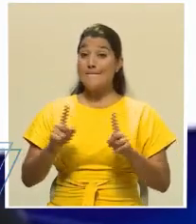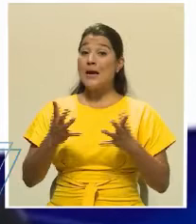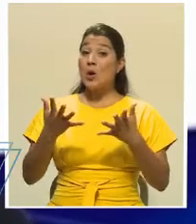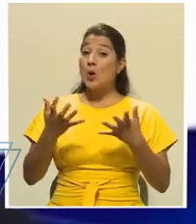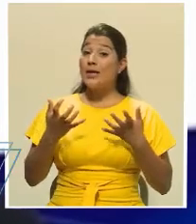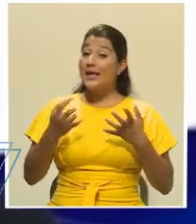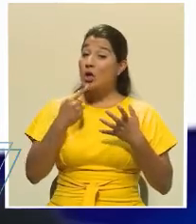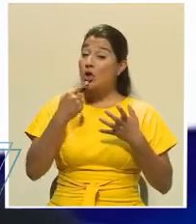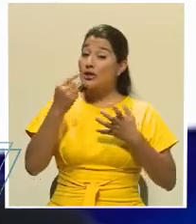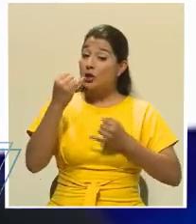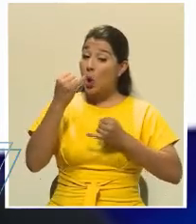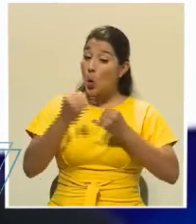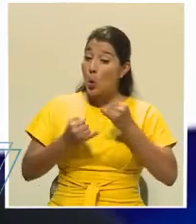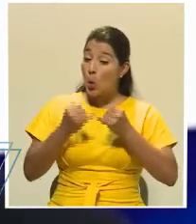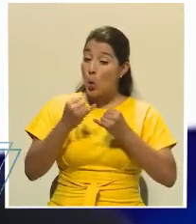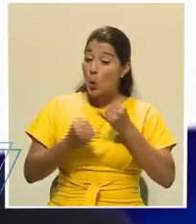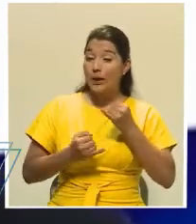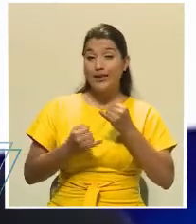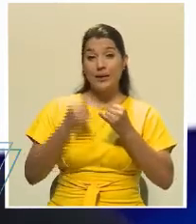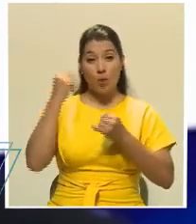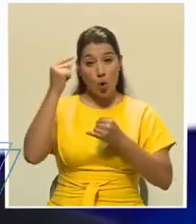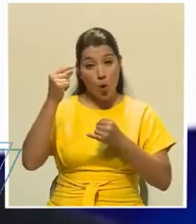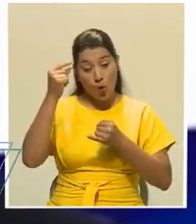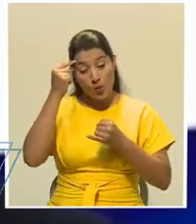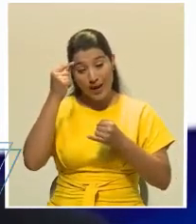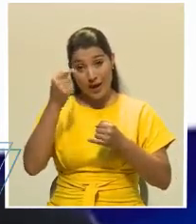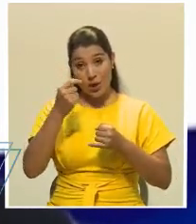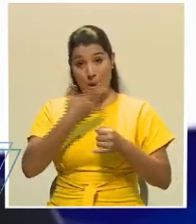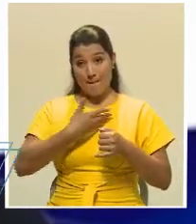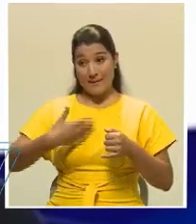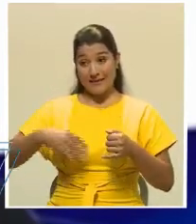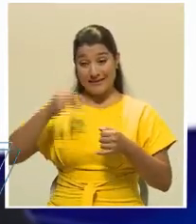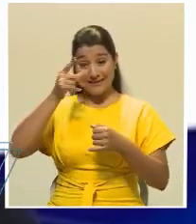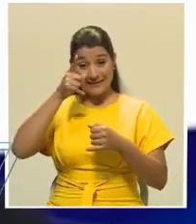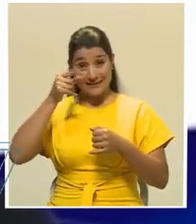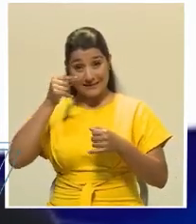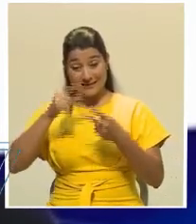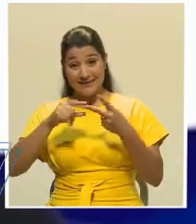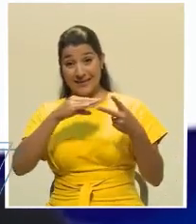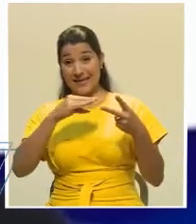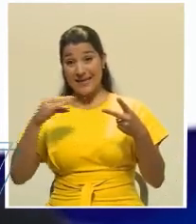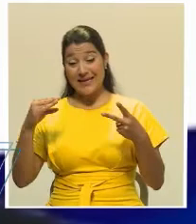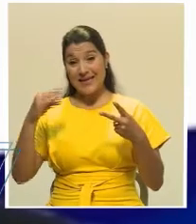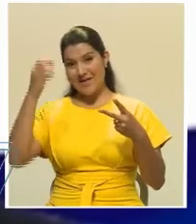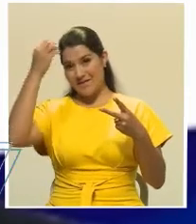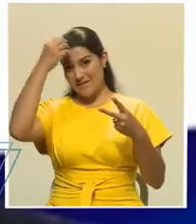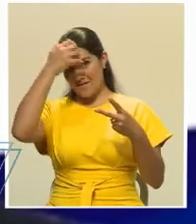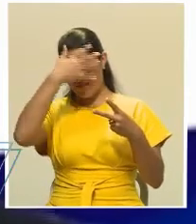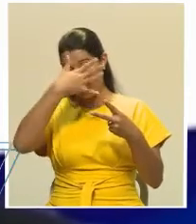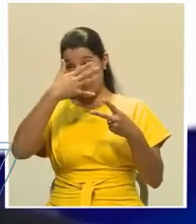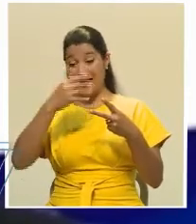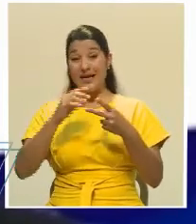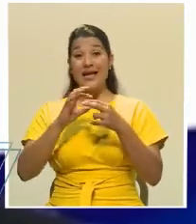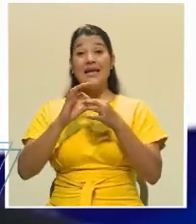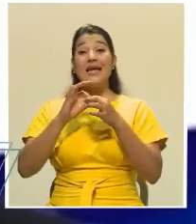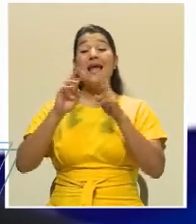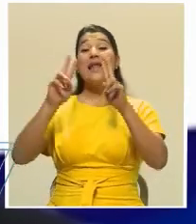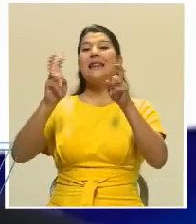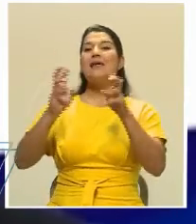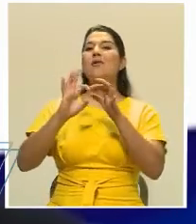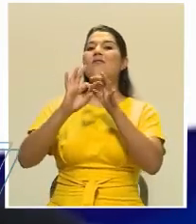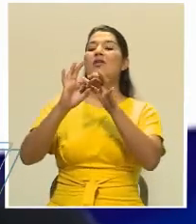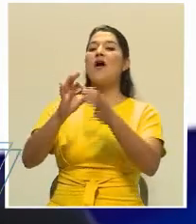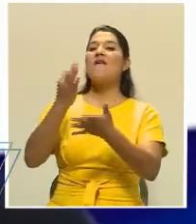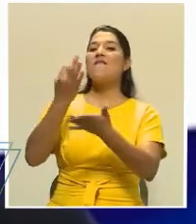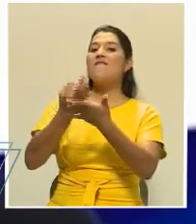último periodo de don Luis Guillermo Solís y en el tema de las finanzas públicas,